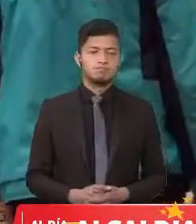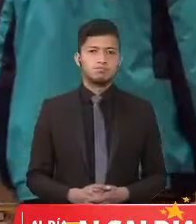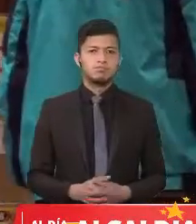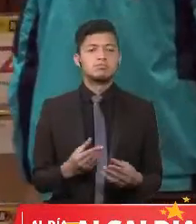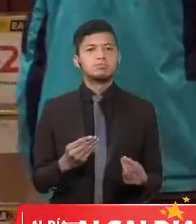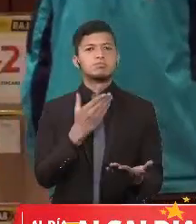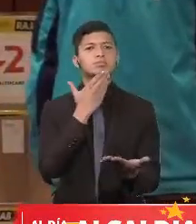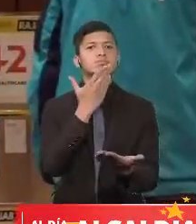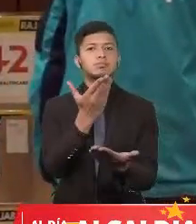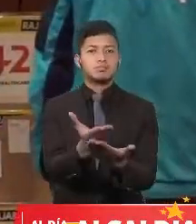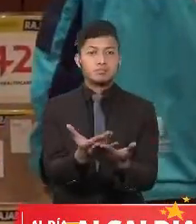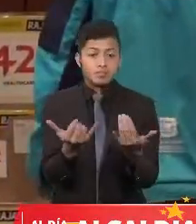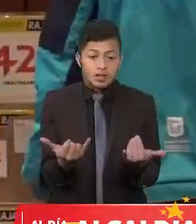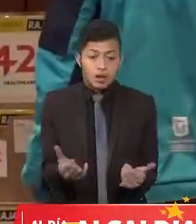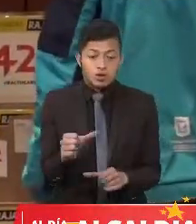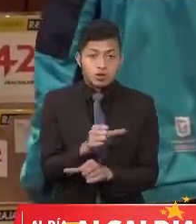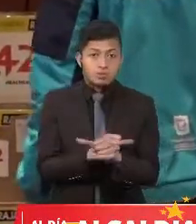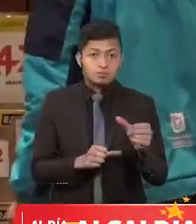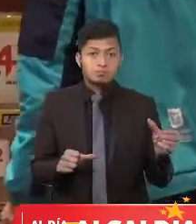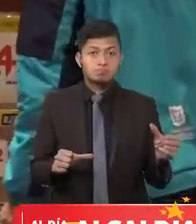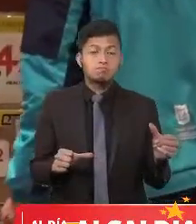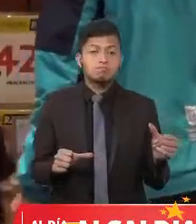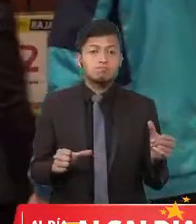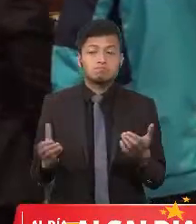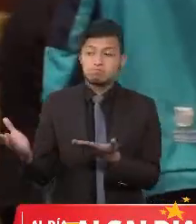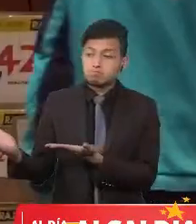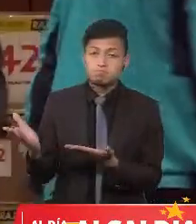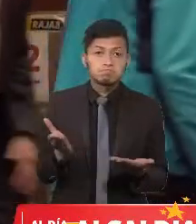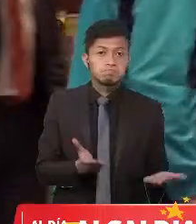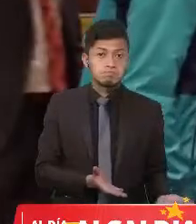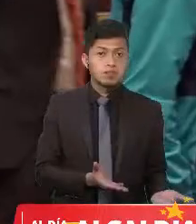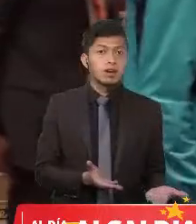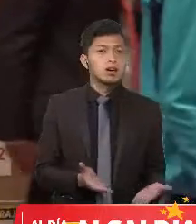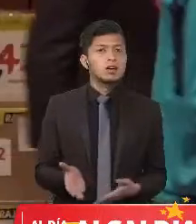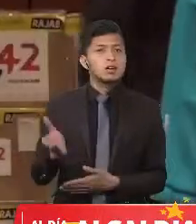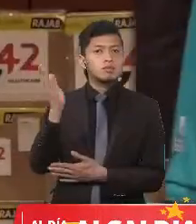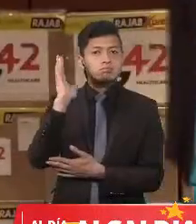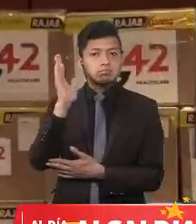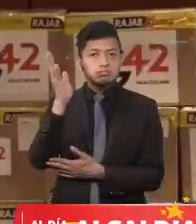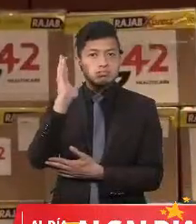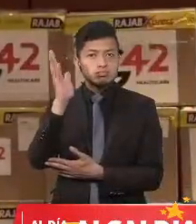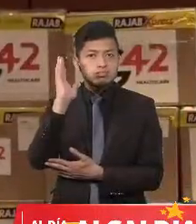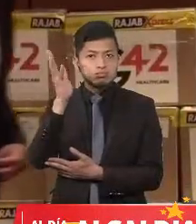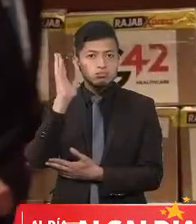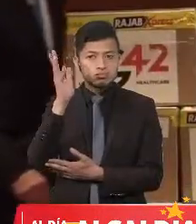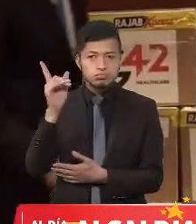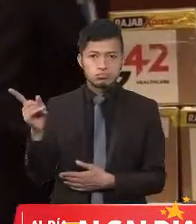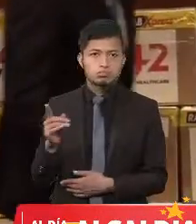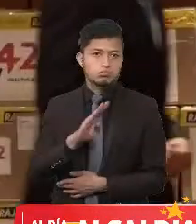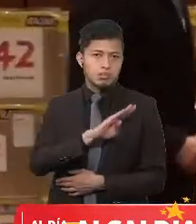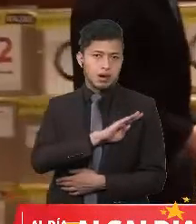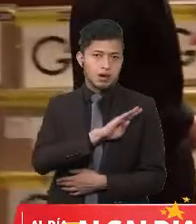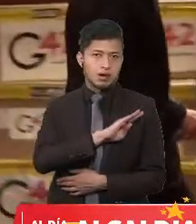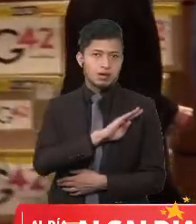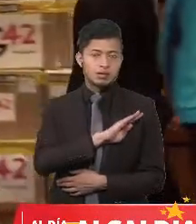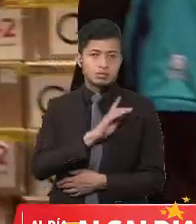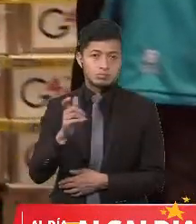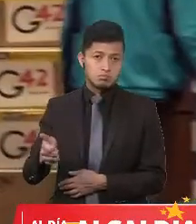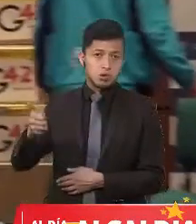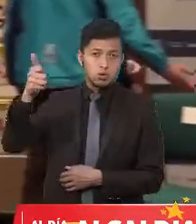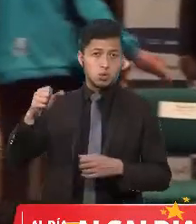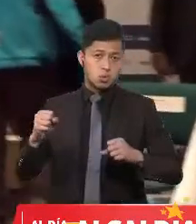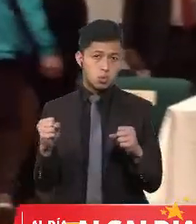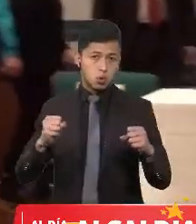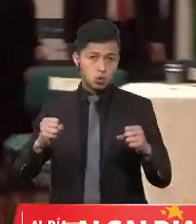Muchísimas gracias y ahora los invitamos a escuchar la intervención de la señora alcaldesa mayor de